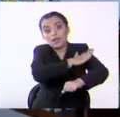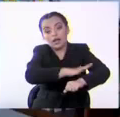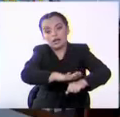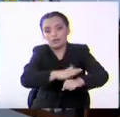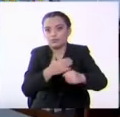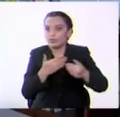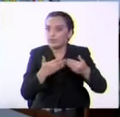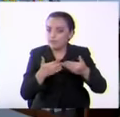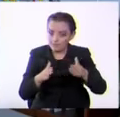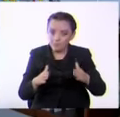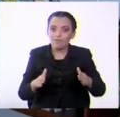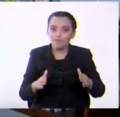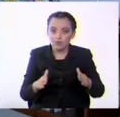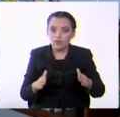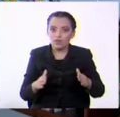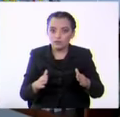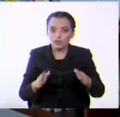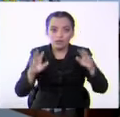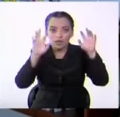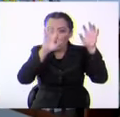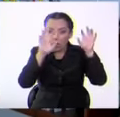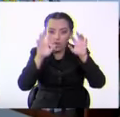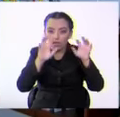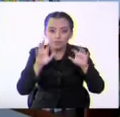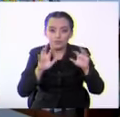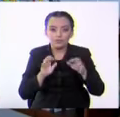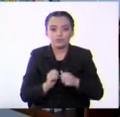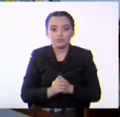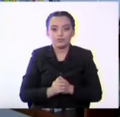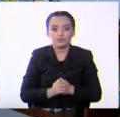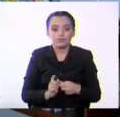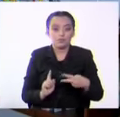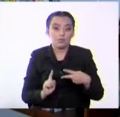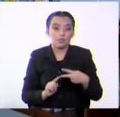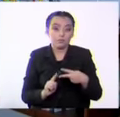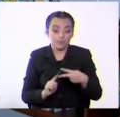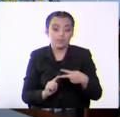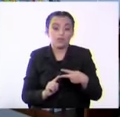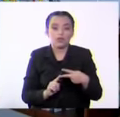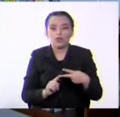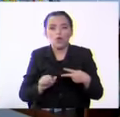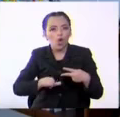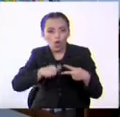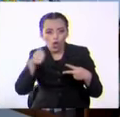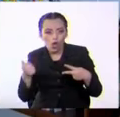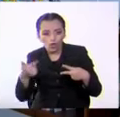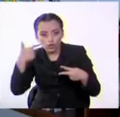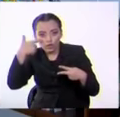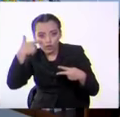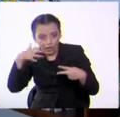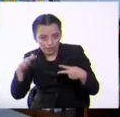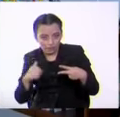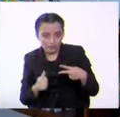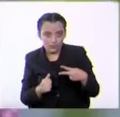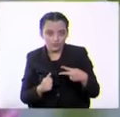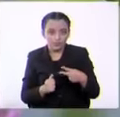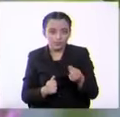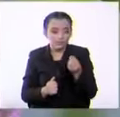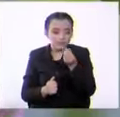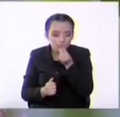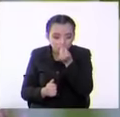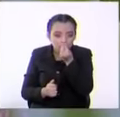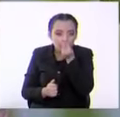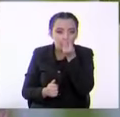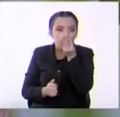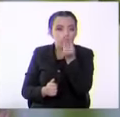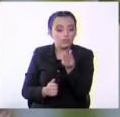servicios ecosistémicos de regulación? Bueno, ahí puede suceder diferentes cosas. Por ejemplo, la polinización. ¿Qué sería